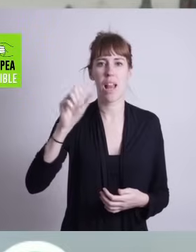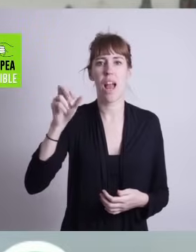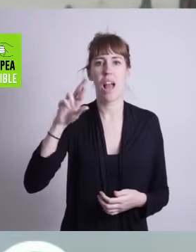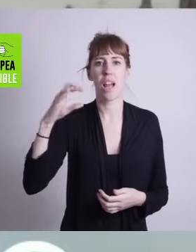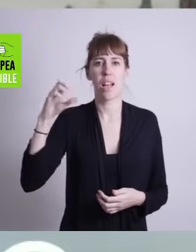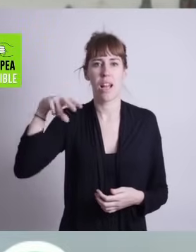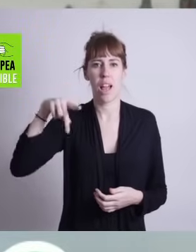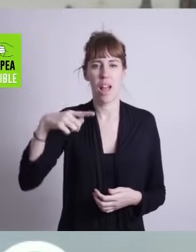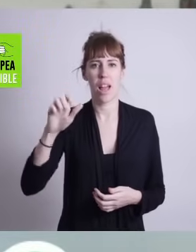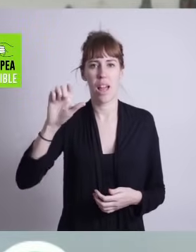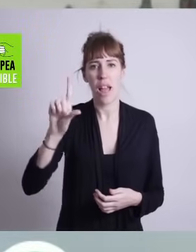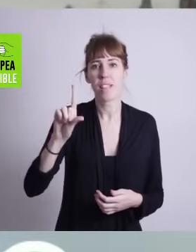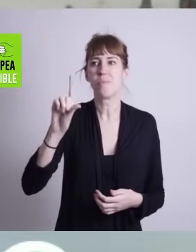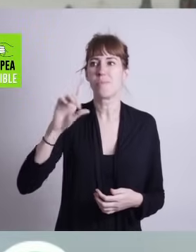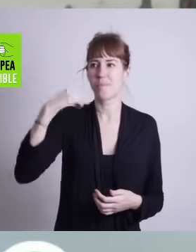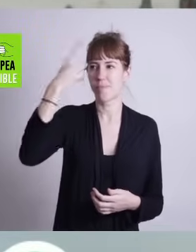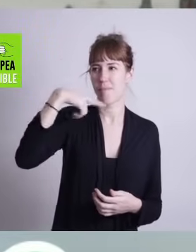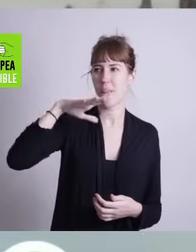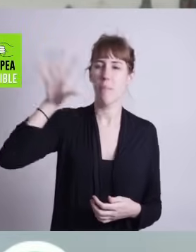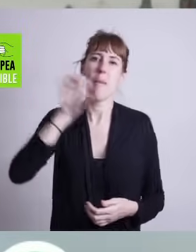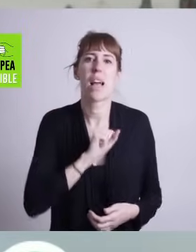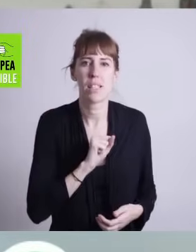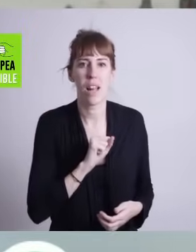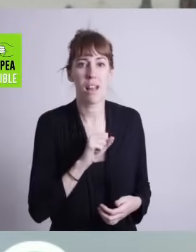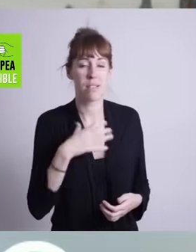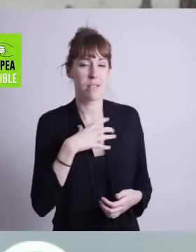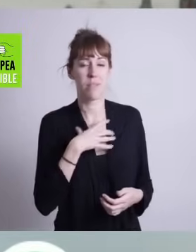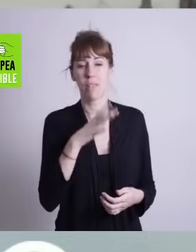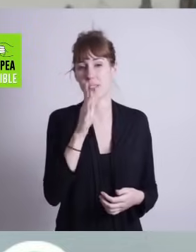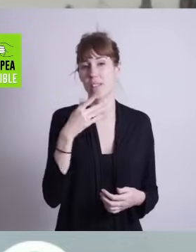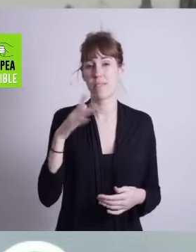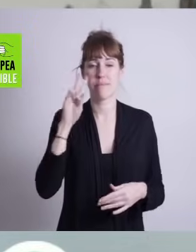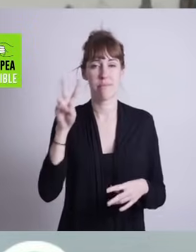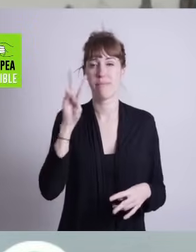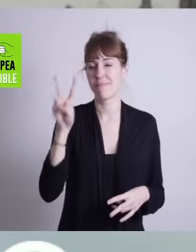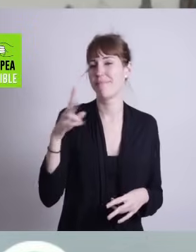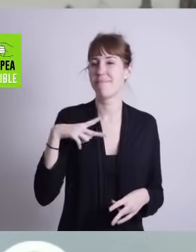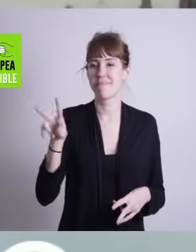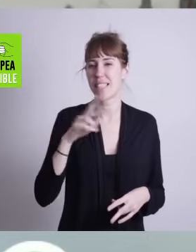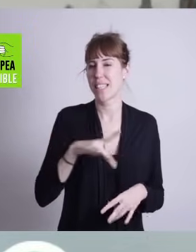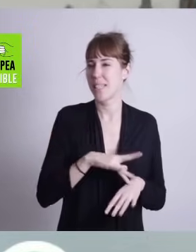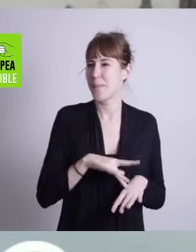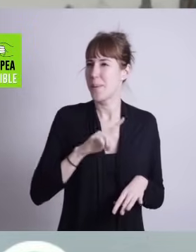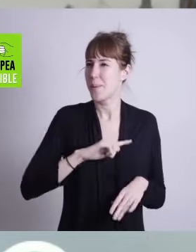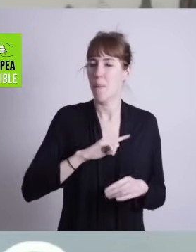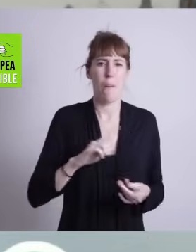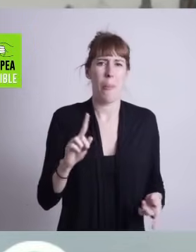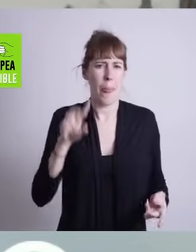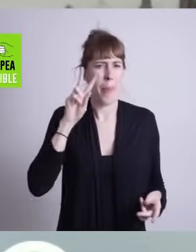Que no somos capaces de quitarle porque como solamente nos basamos en la vista y no en la sensación. Entonces